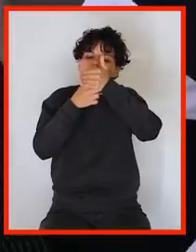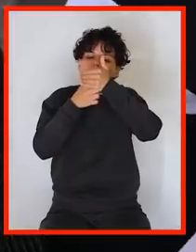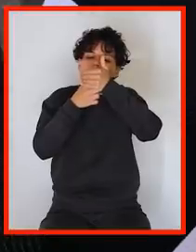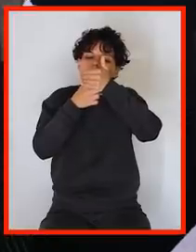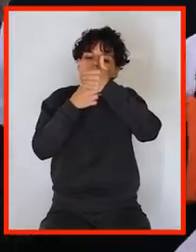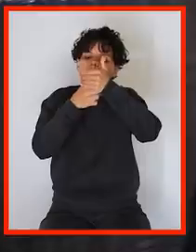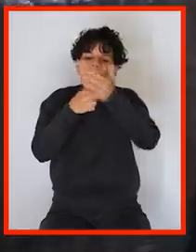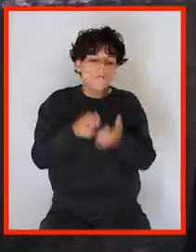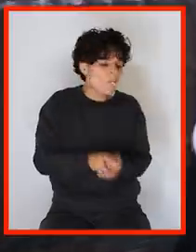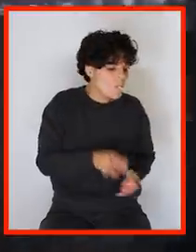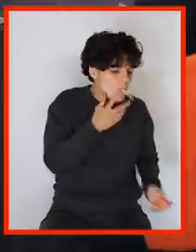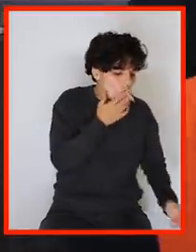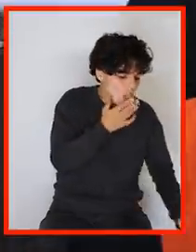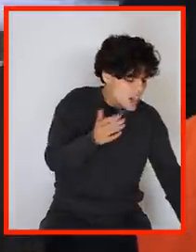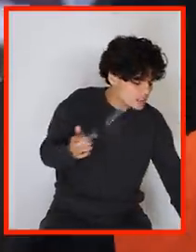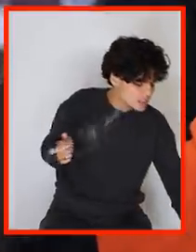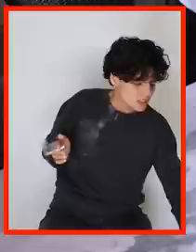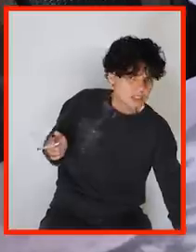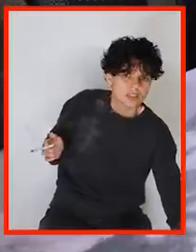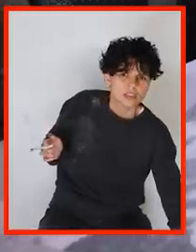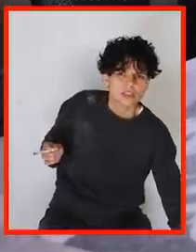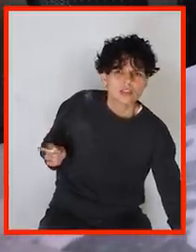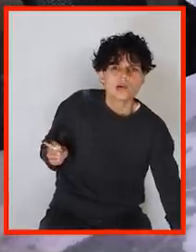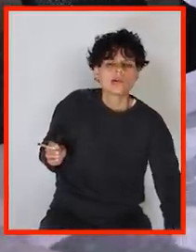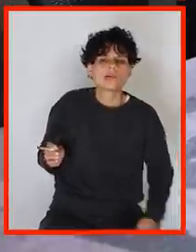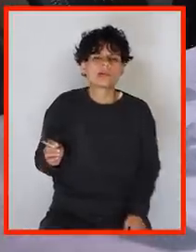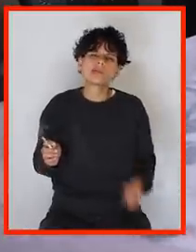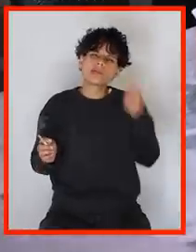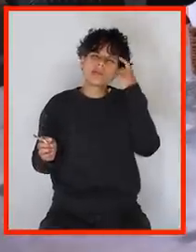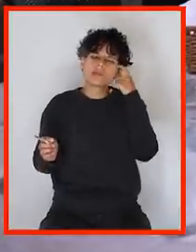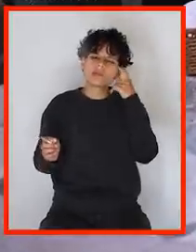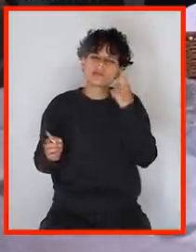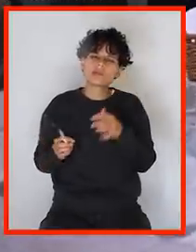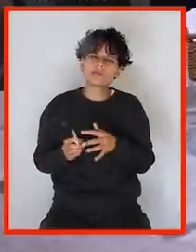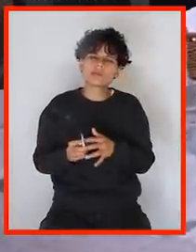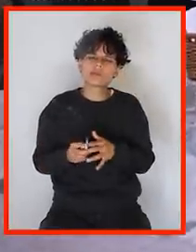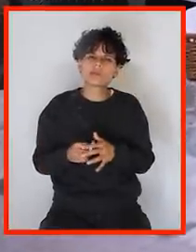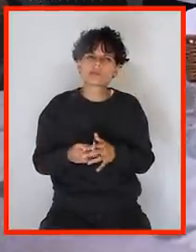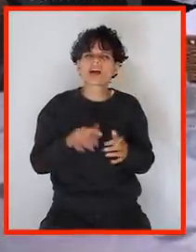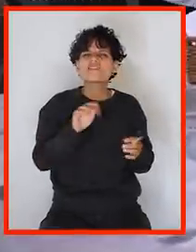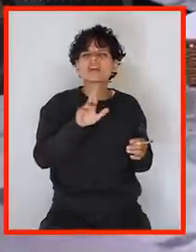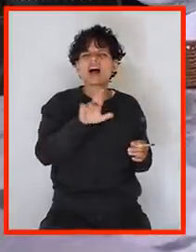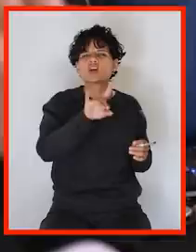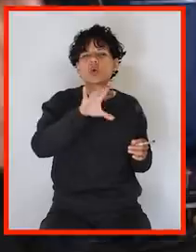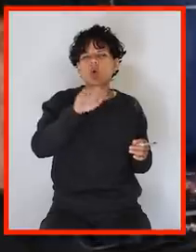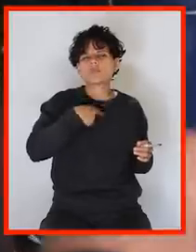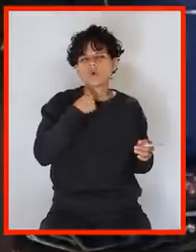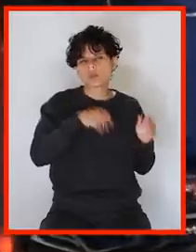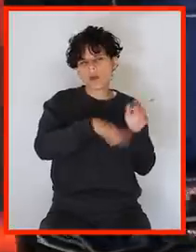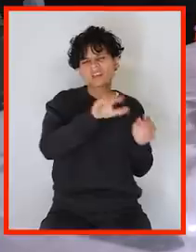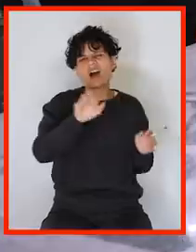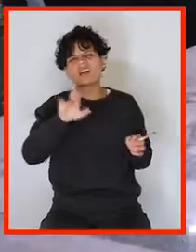Julio? Sí, pues. Ya hay Arcángel, pues, weón. Yo encuentro que es mejor Farruko que Arcángel, sí. Que Farruko es más comercial.